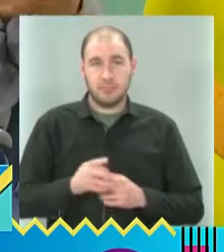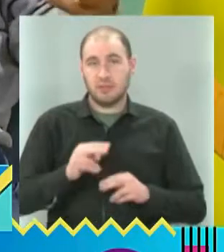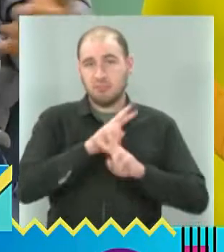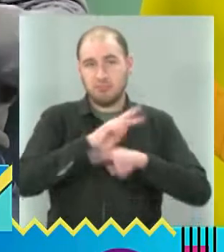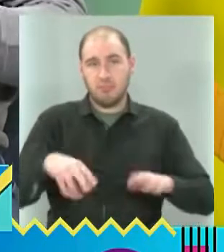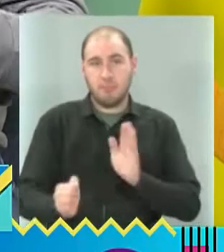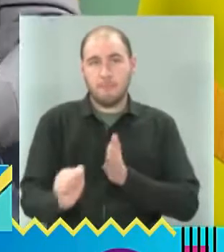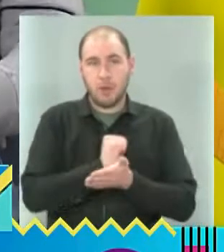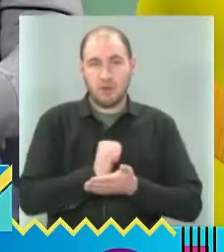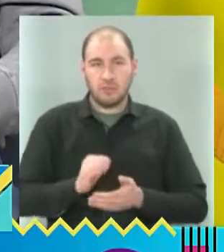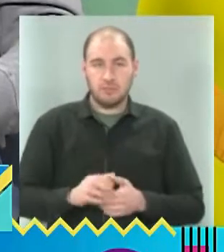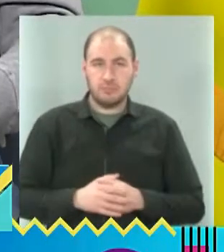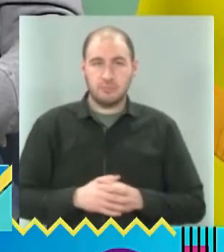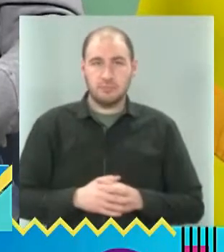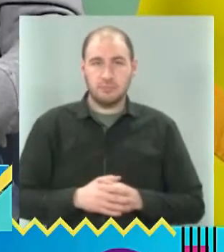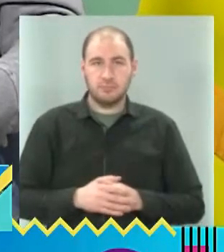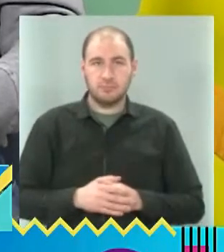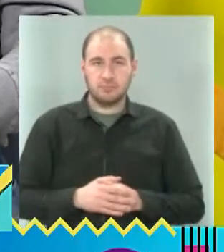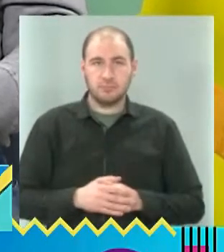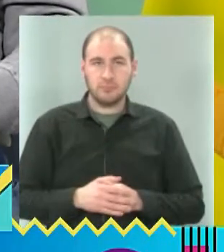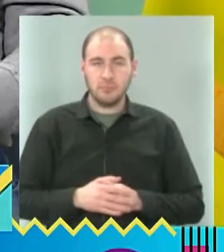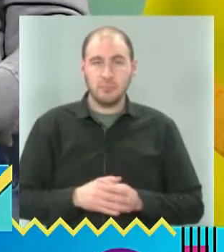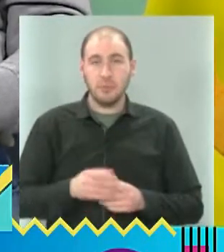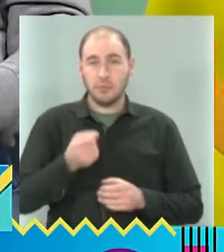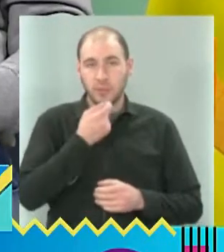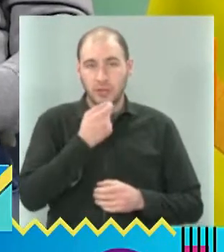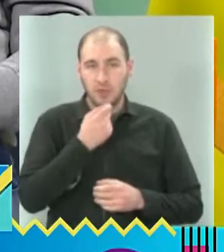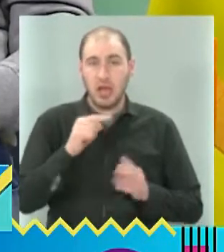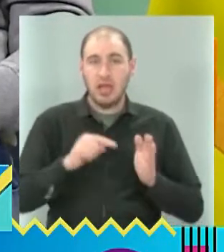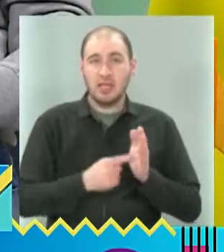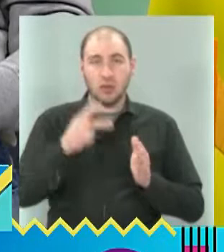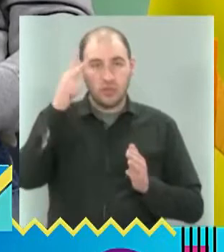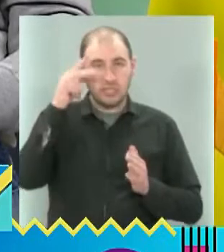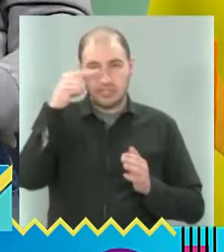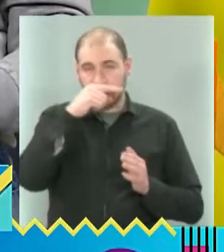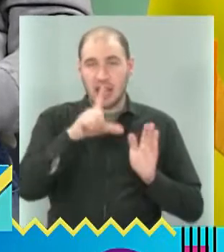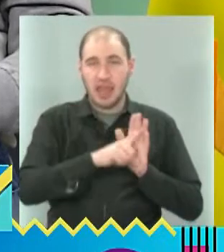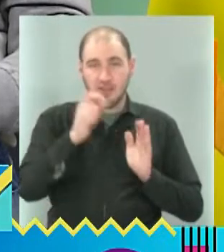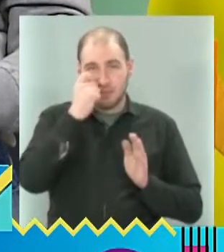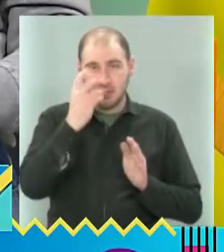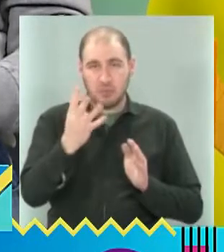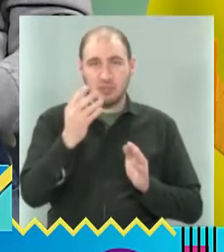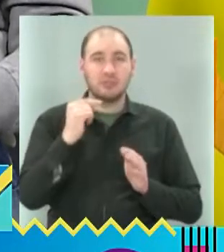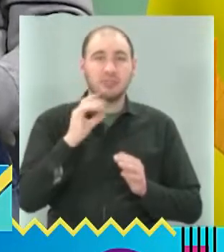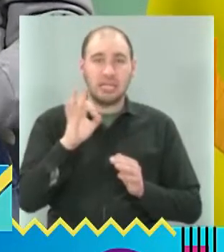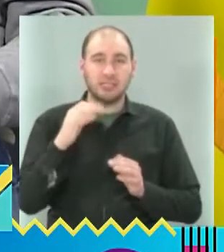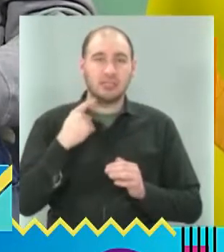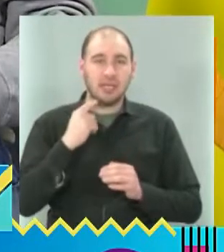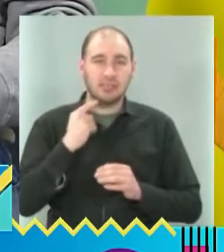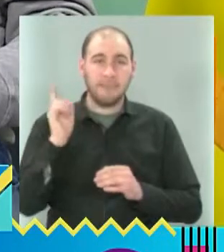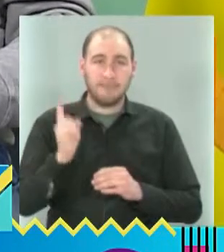canceladas, derogadas. Al modo, por ejemplo, del artículo 87 de la ley 24.013,